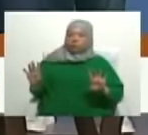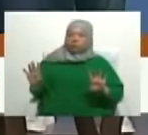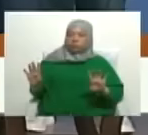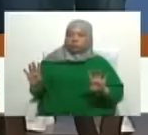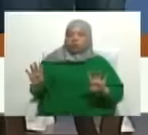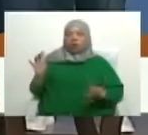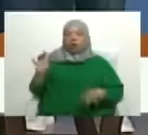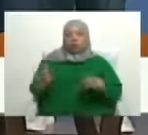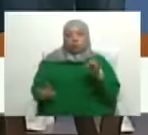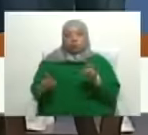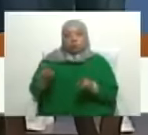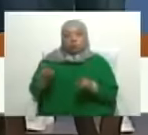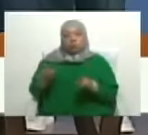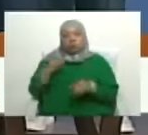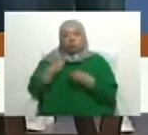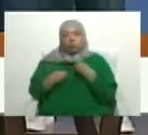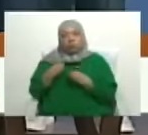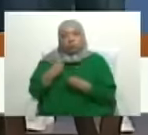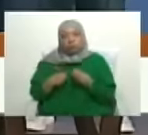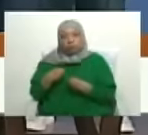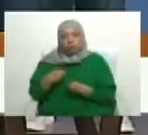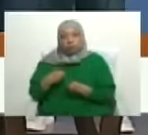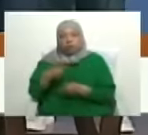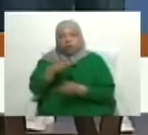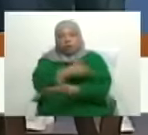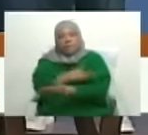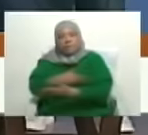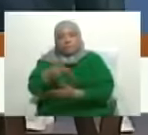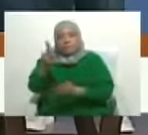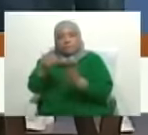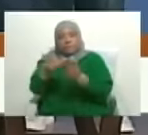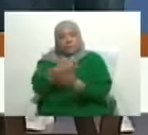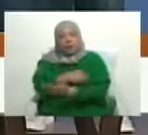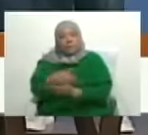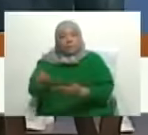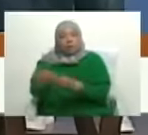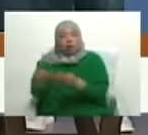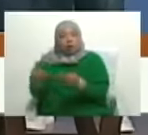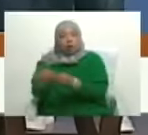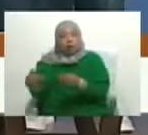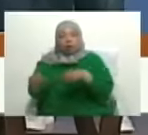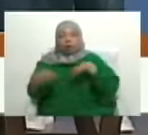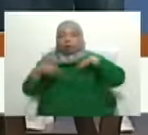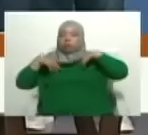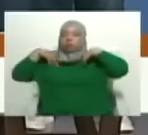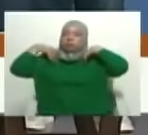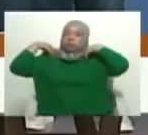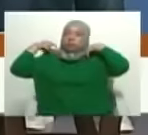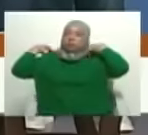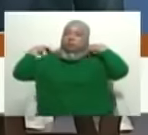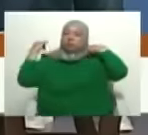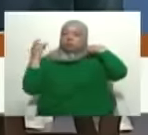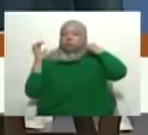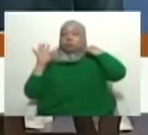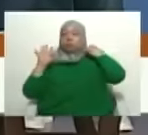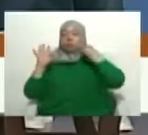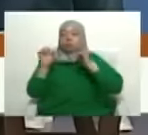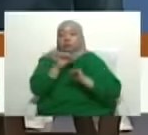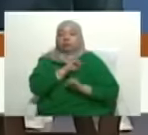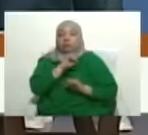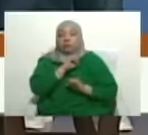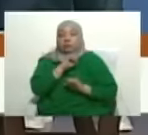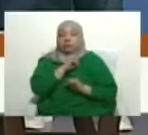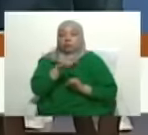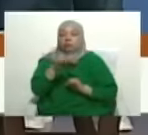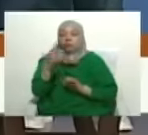Porque a pesar de que le prometieron miles y miles y miles de dólares, no se atrevieron, porque además de cobardes, sabían que no